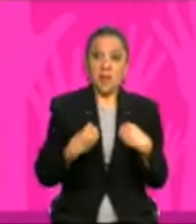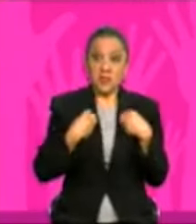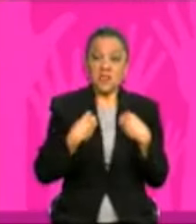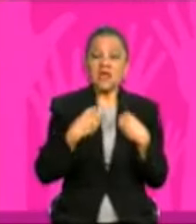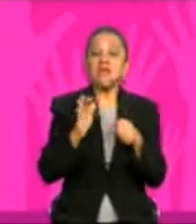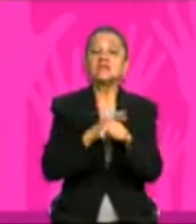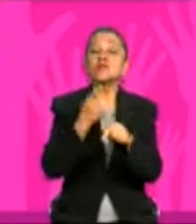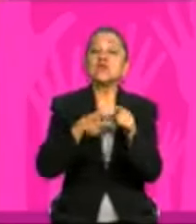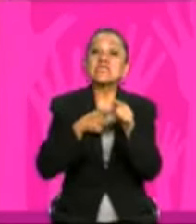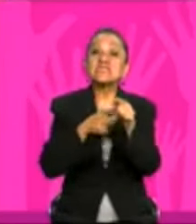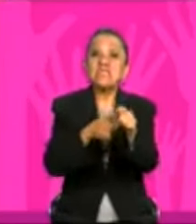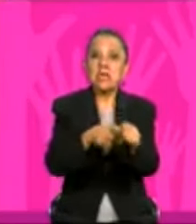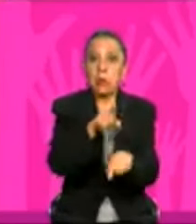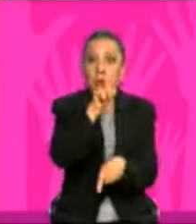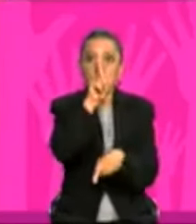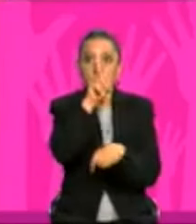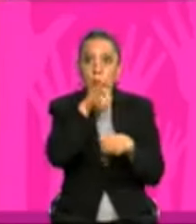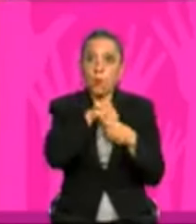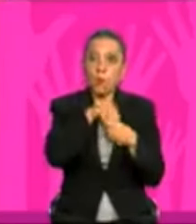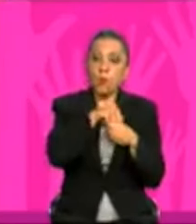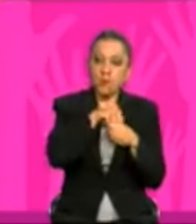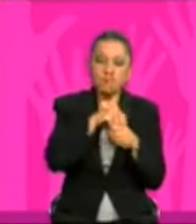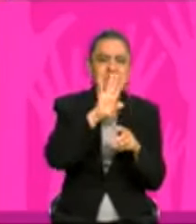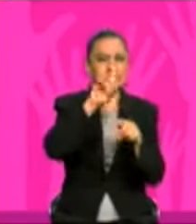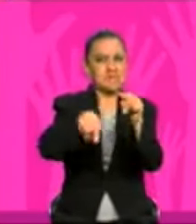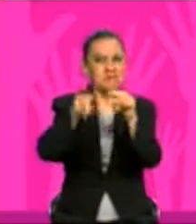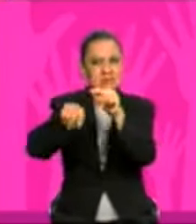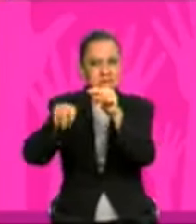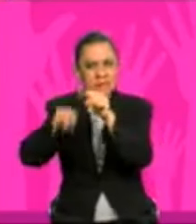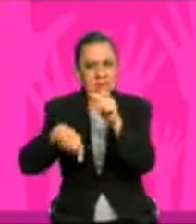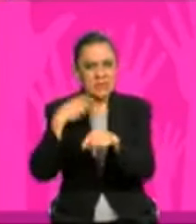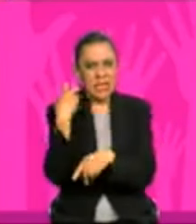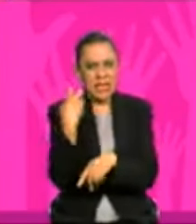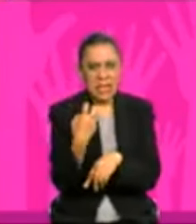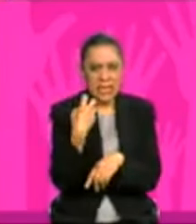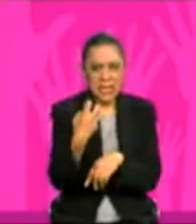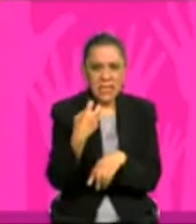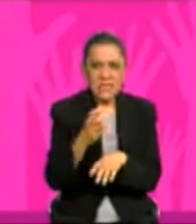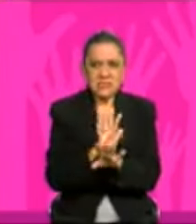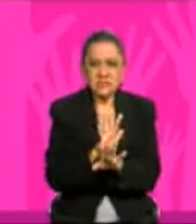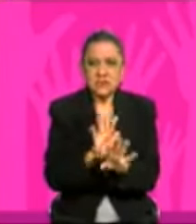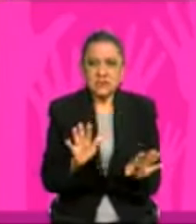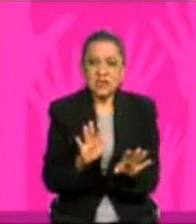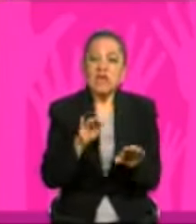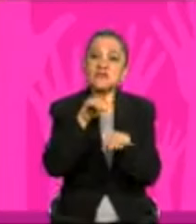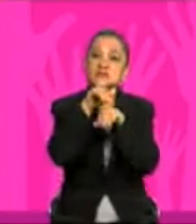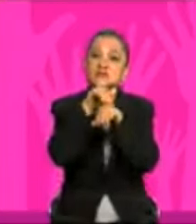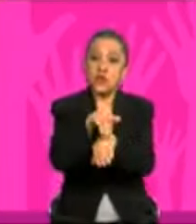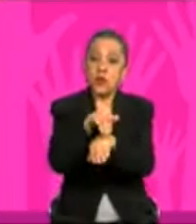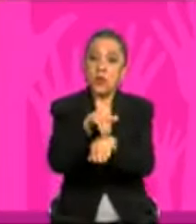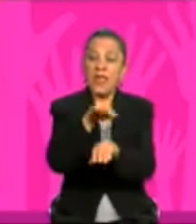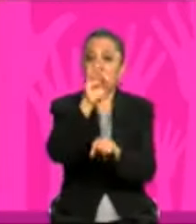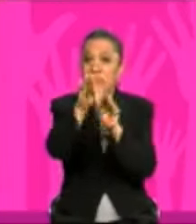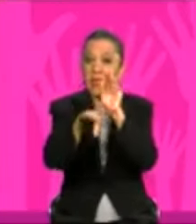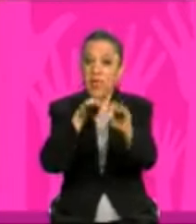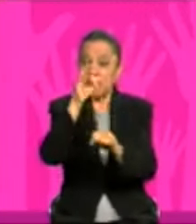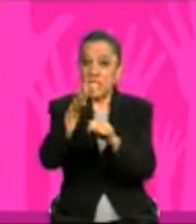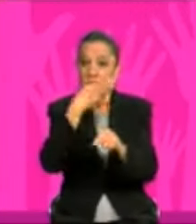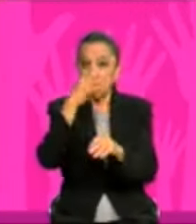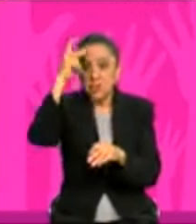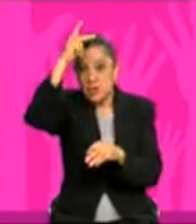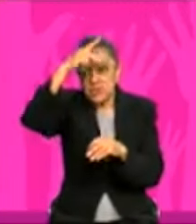a eliminar. Vamos a eliminar todos esos mitos y esos tabúes sobre los tratamientos psiquiátricos y